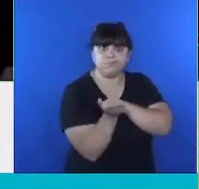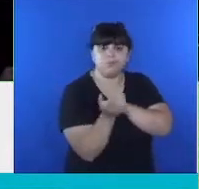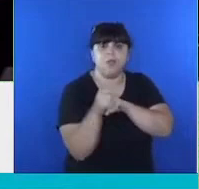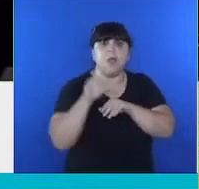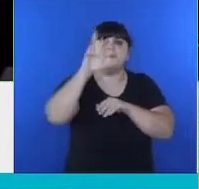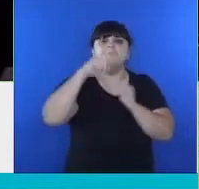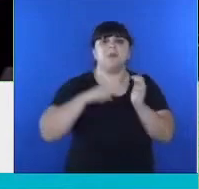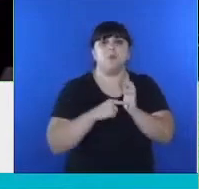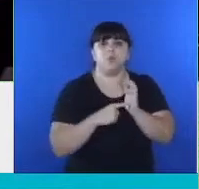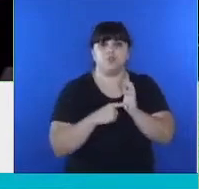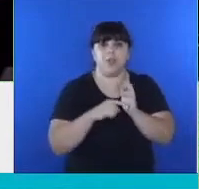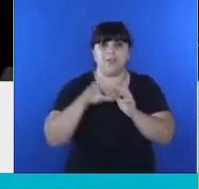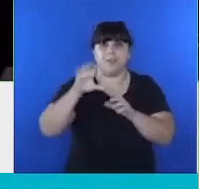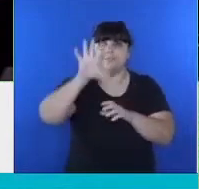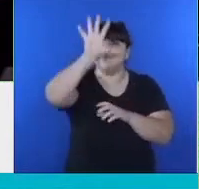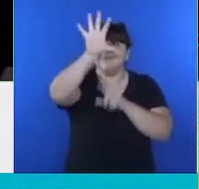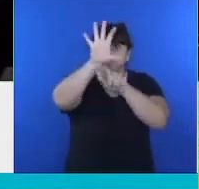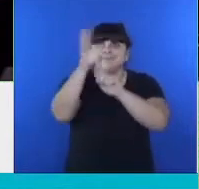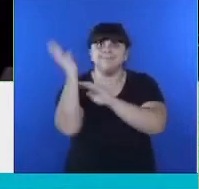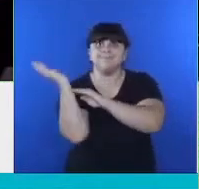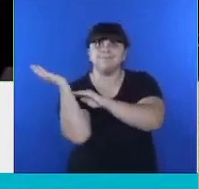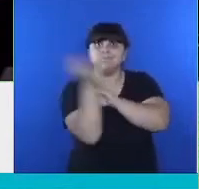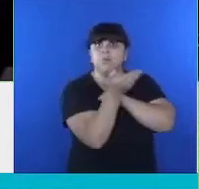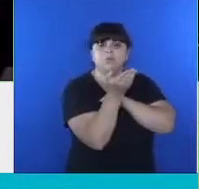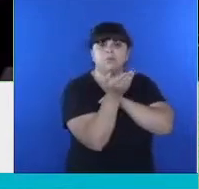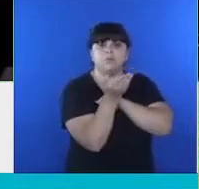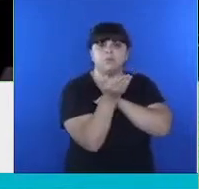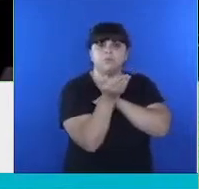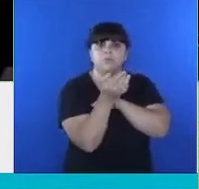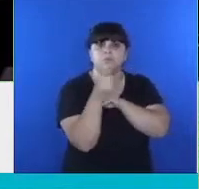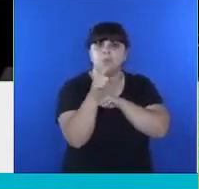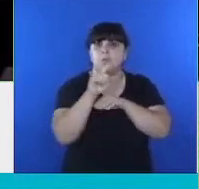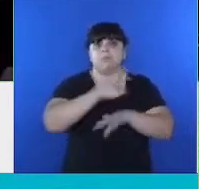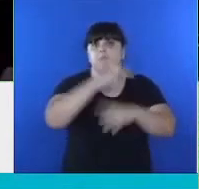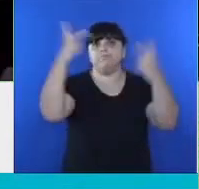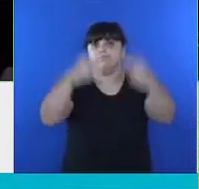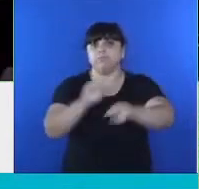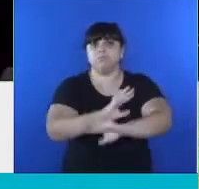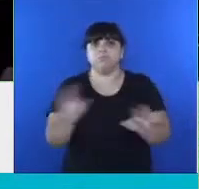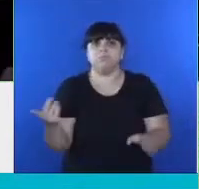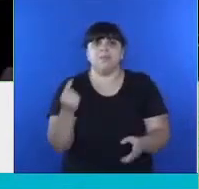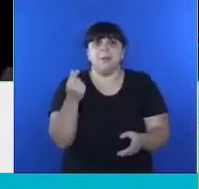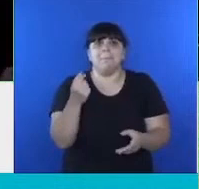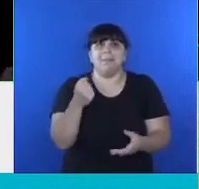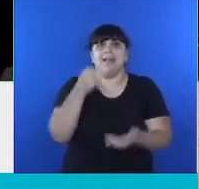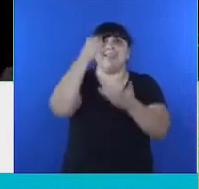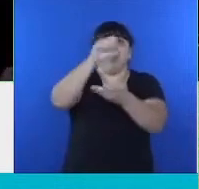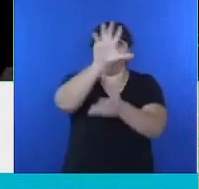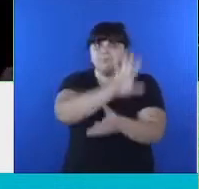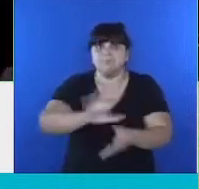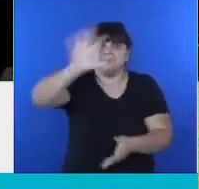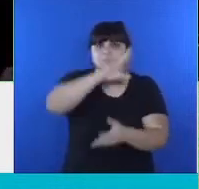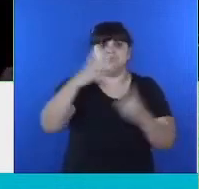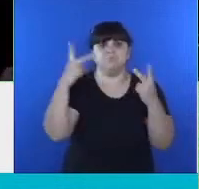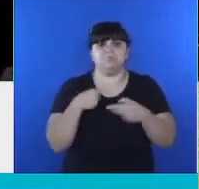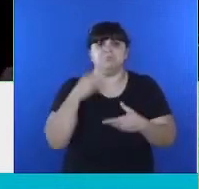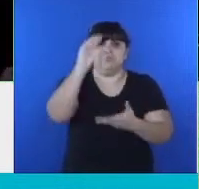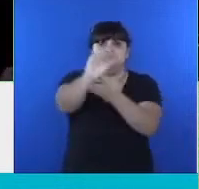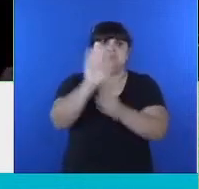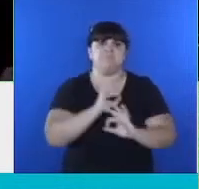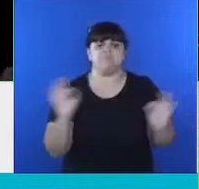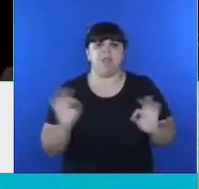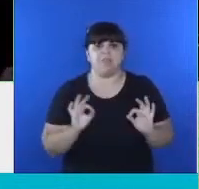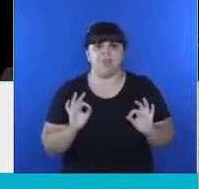la provincia de Buenos Aires. Cortamos el Fondo de Transporte Interior. ¿Qué